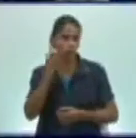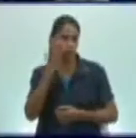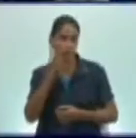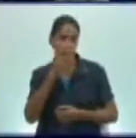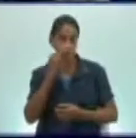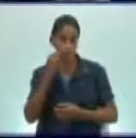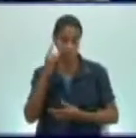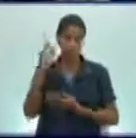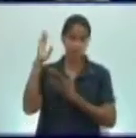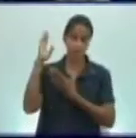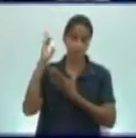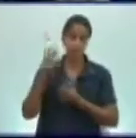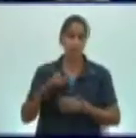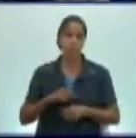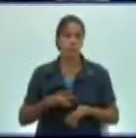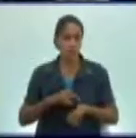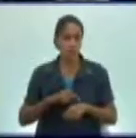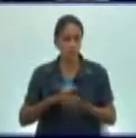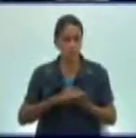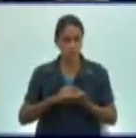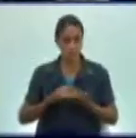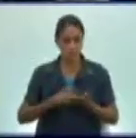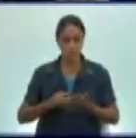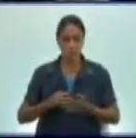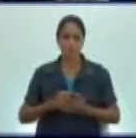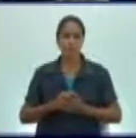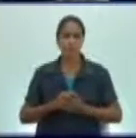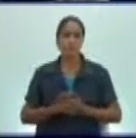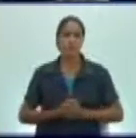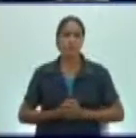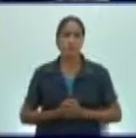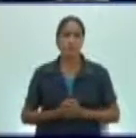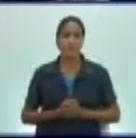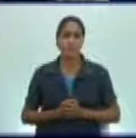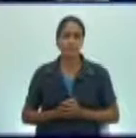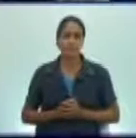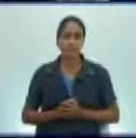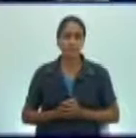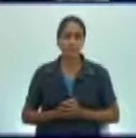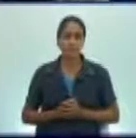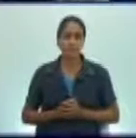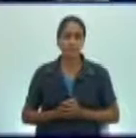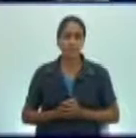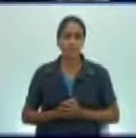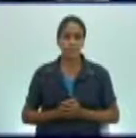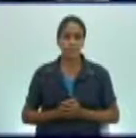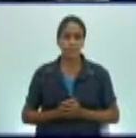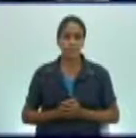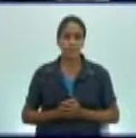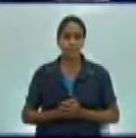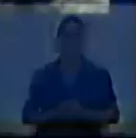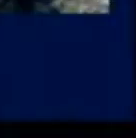nereis. Les doy un tiempo para que puedan copiar estos dos nombres que aparecen en pantalla.